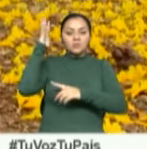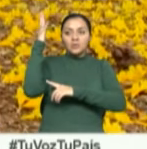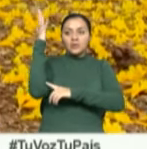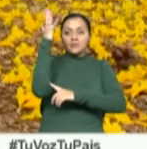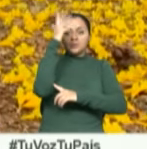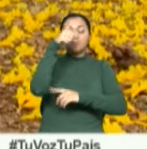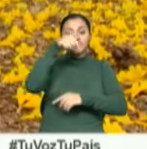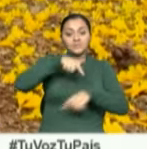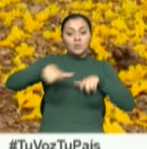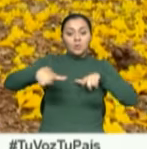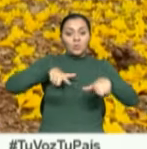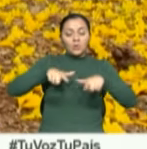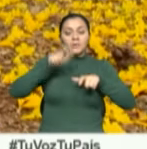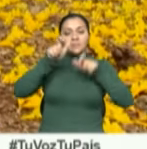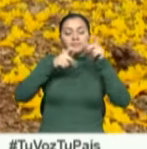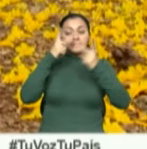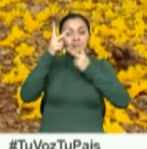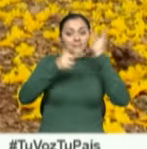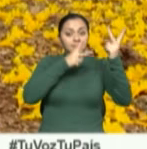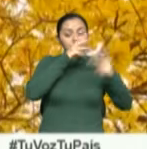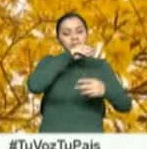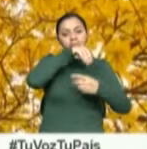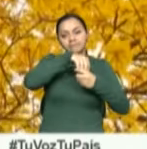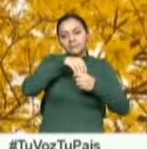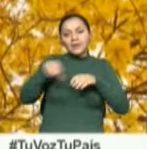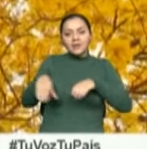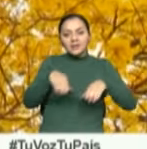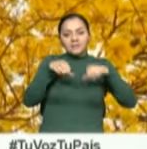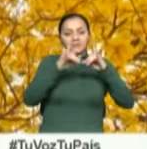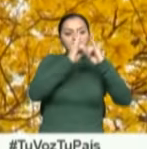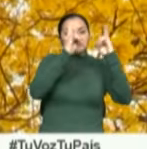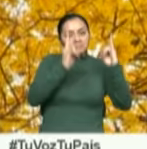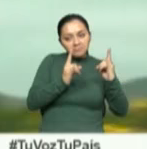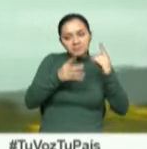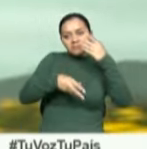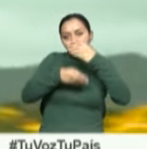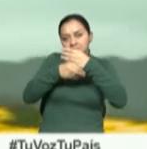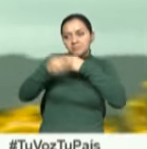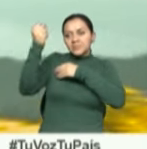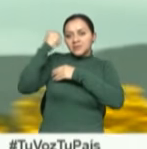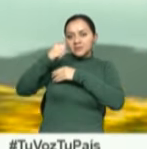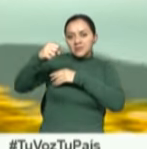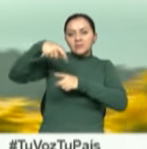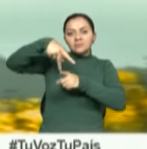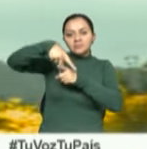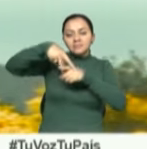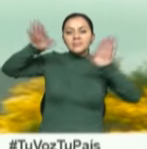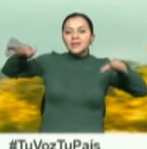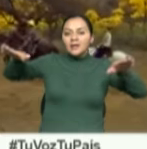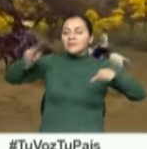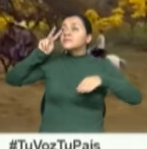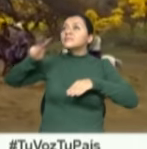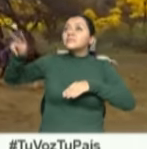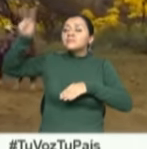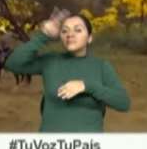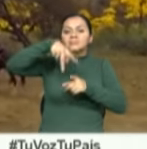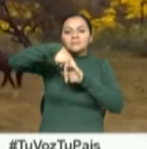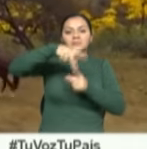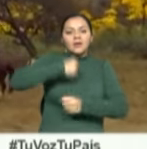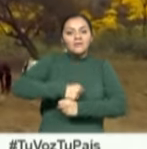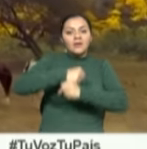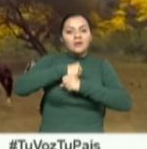En este lugar, los visitantes también pueden realizar actividades complementarias como el avistamiento de aves, montaje de